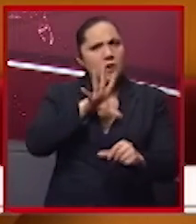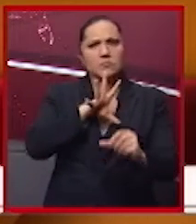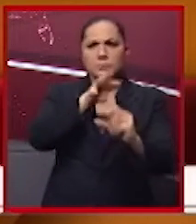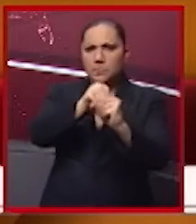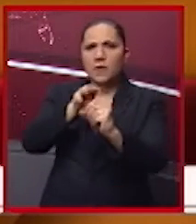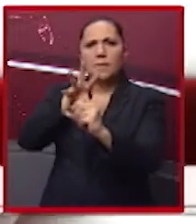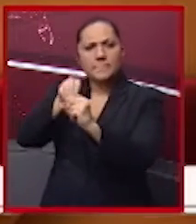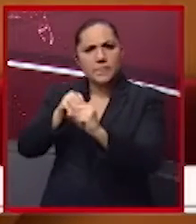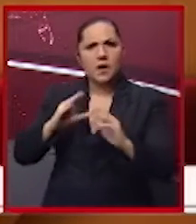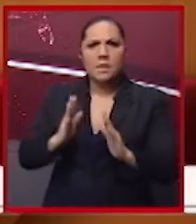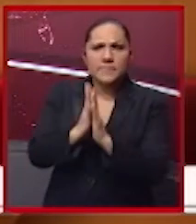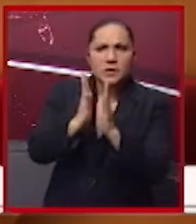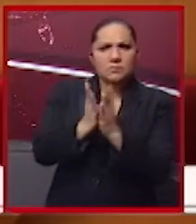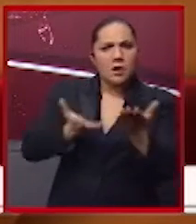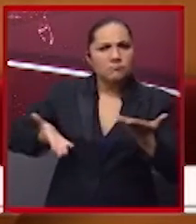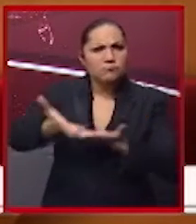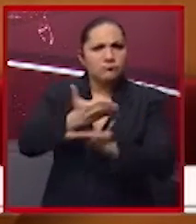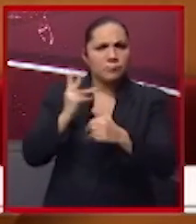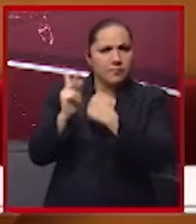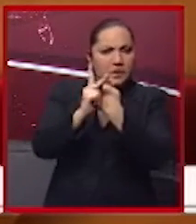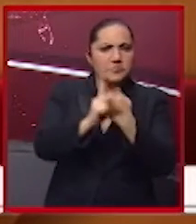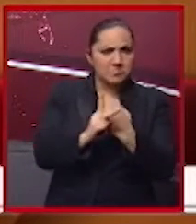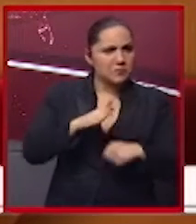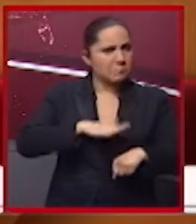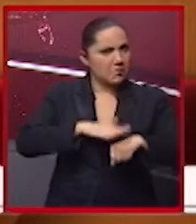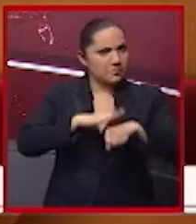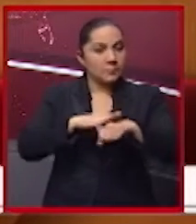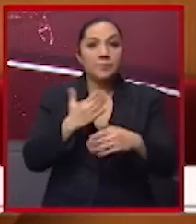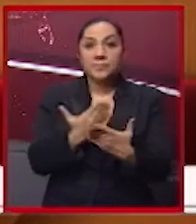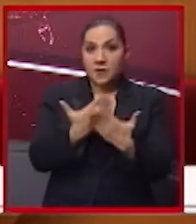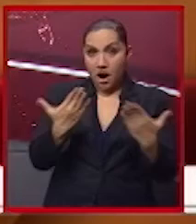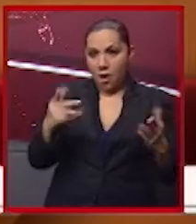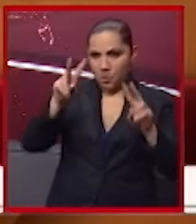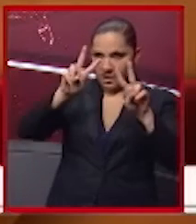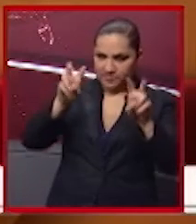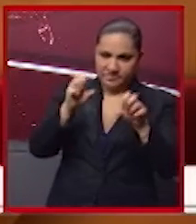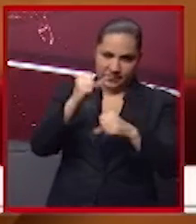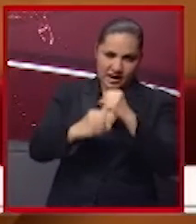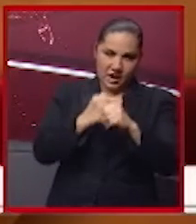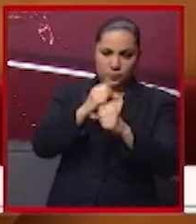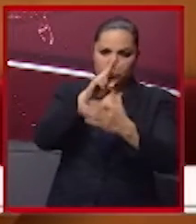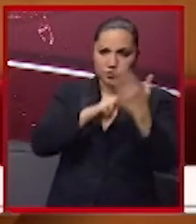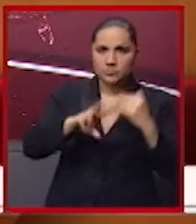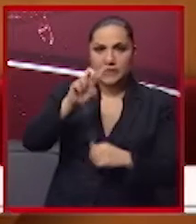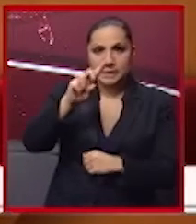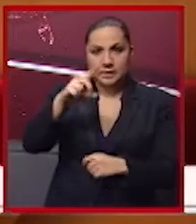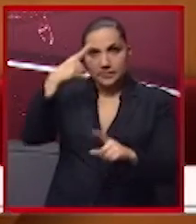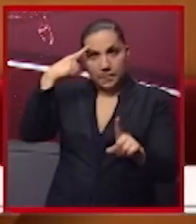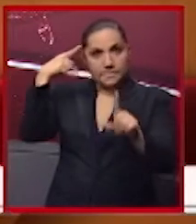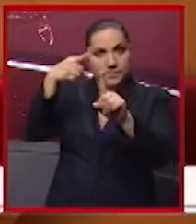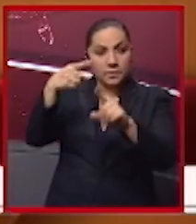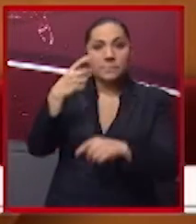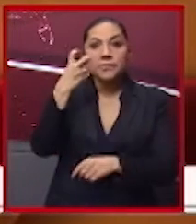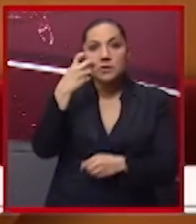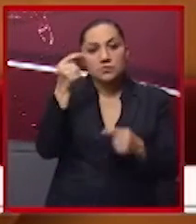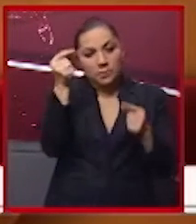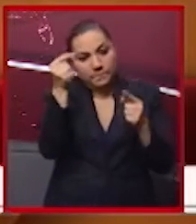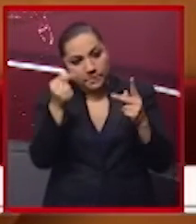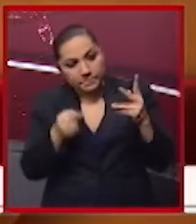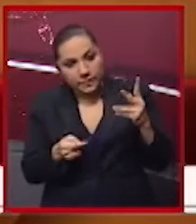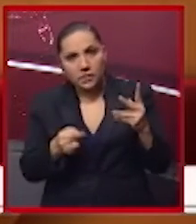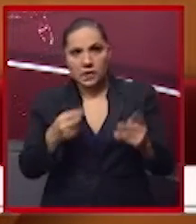orden multilateral. Hoy la Agenda 2030, los Objetivos de Desarrollo Sostenible, son sin duda la